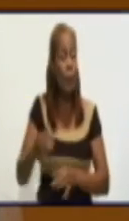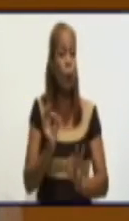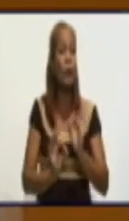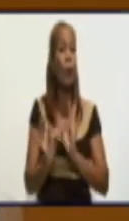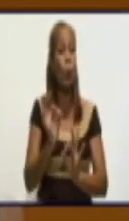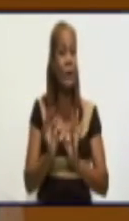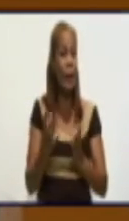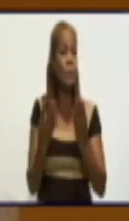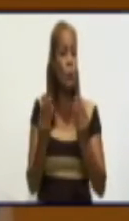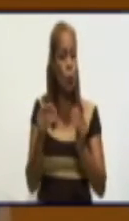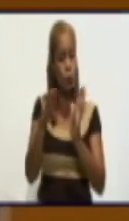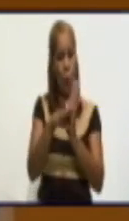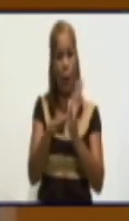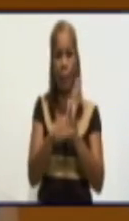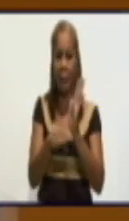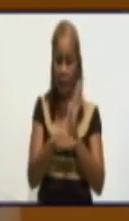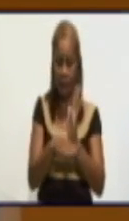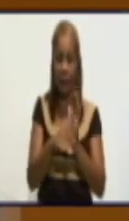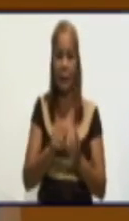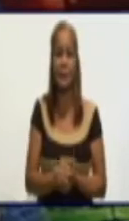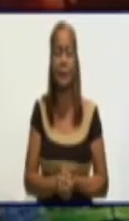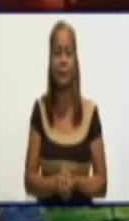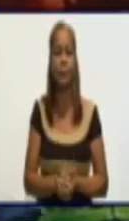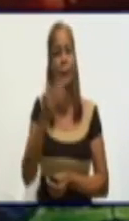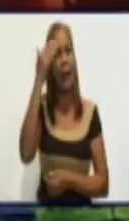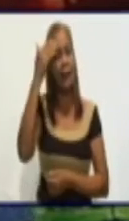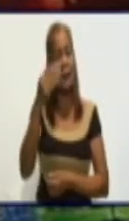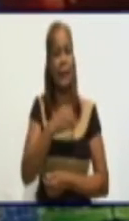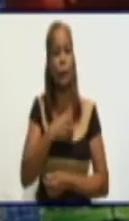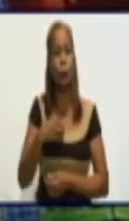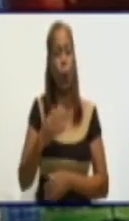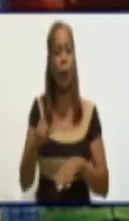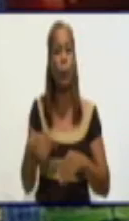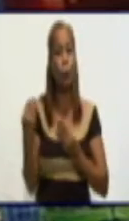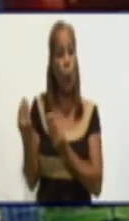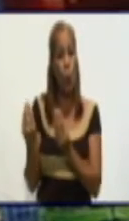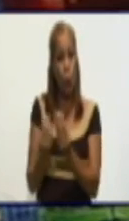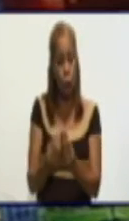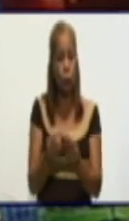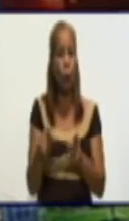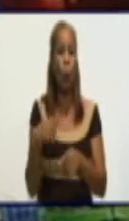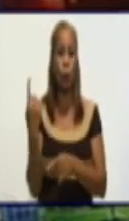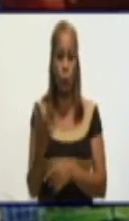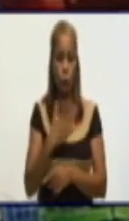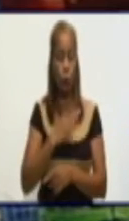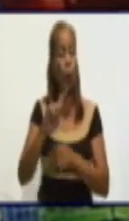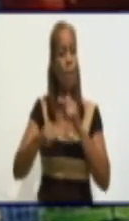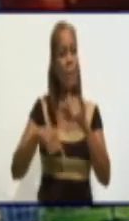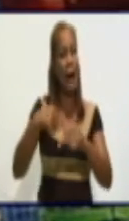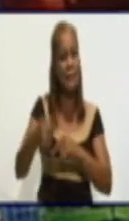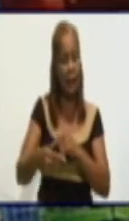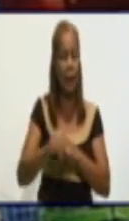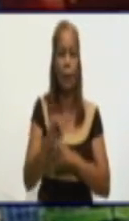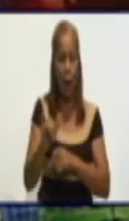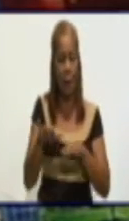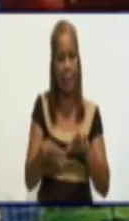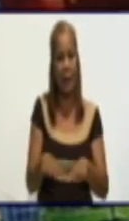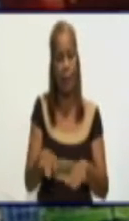este grupo gracias doctora por haber estado con nosotros estos minutos en el panel informativo le vamos a estar esperando mañana